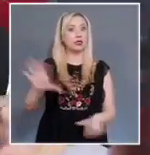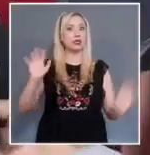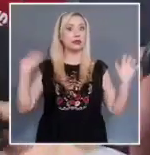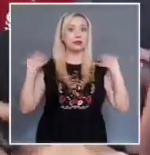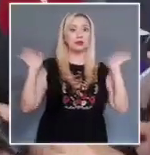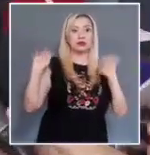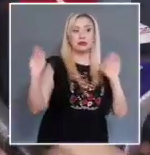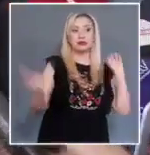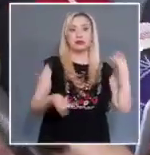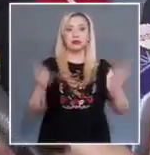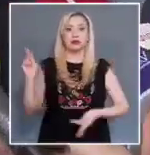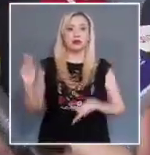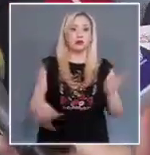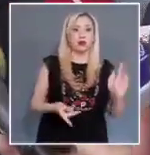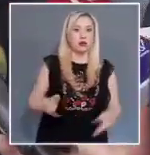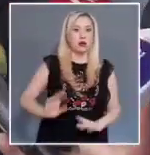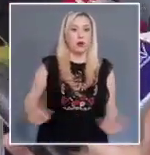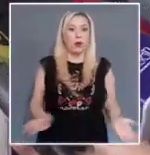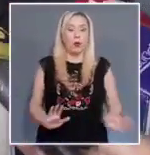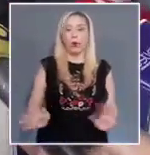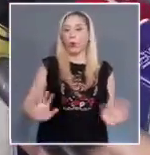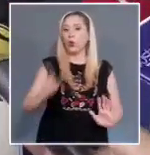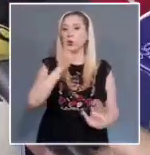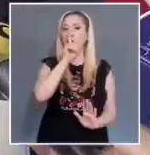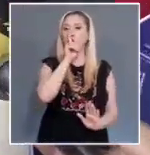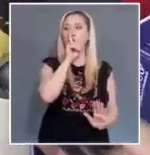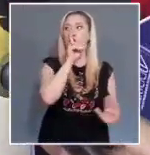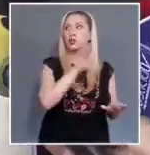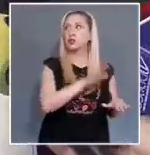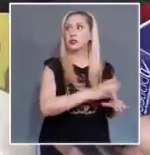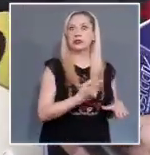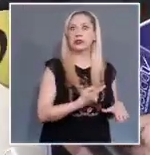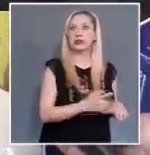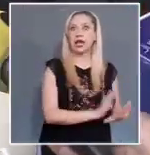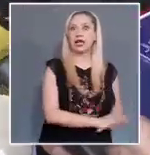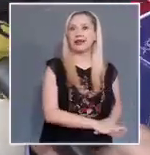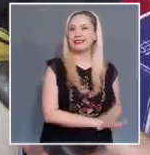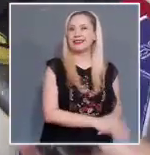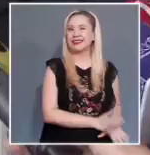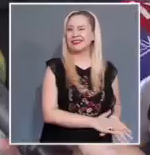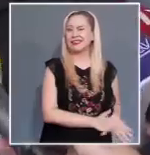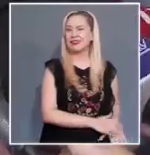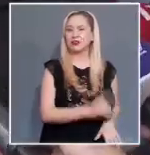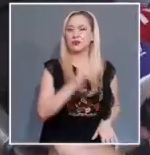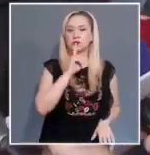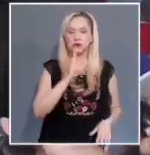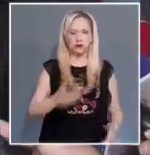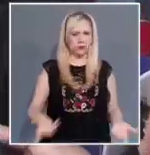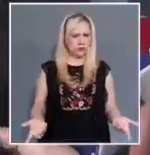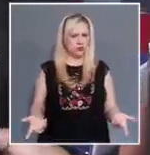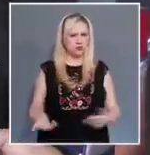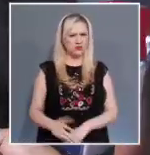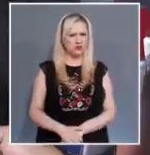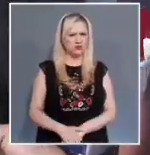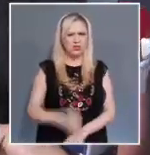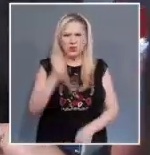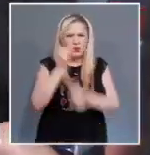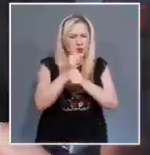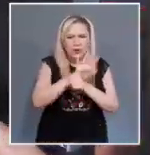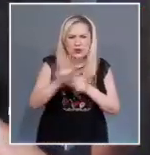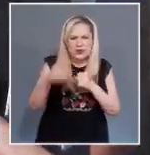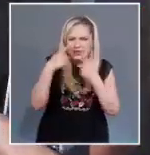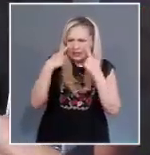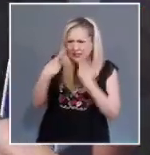les conviene que se sepa qué fue lo que pasó. ¿Cómo puede ser posible? Suena tan ilógico que pase este tipo de situaciones en